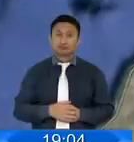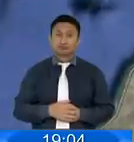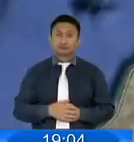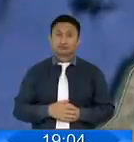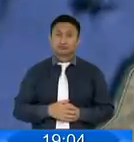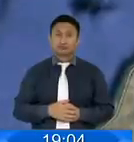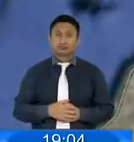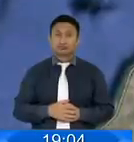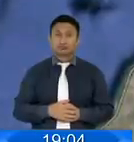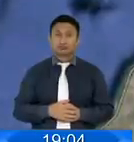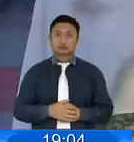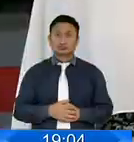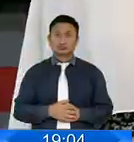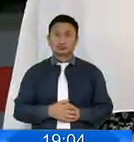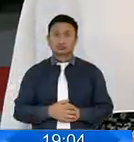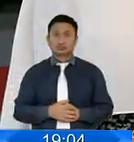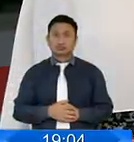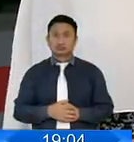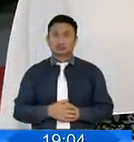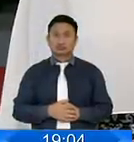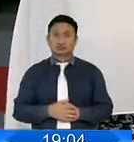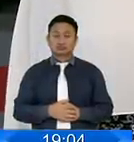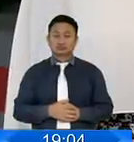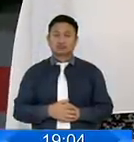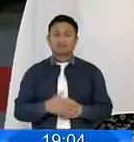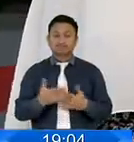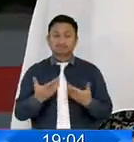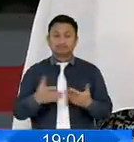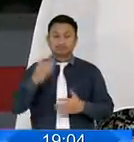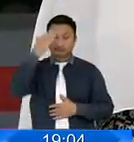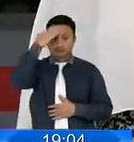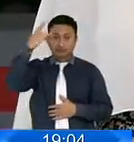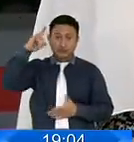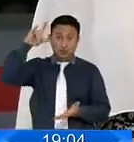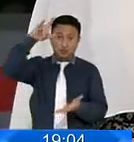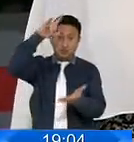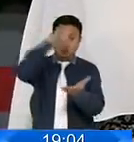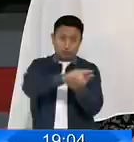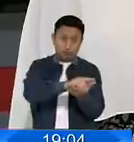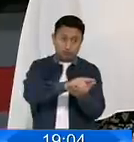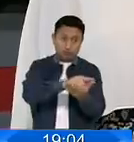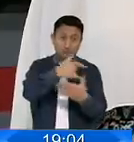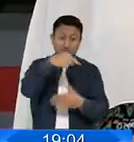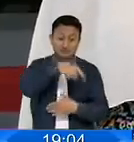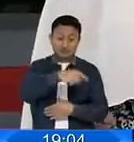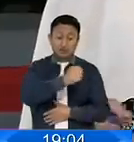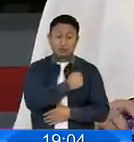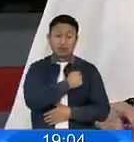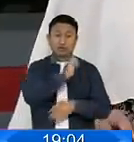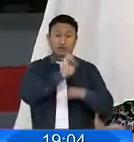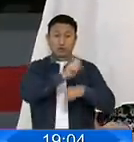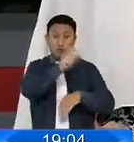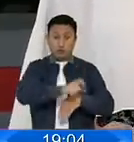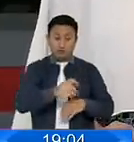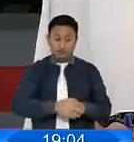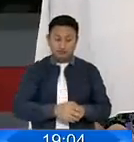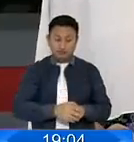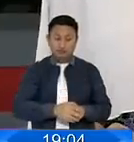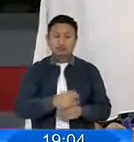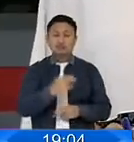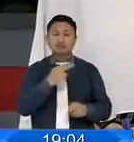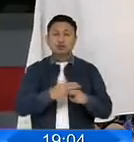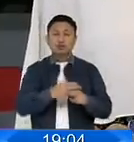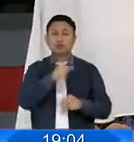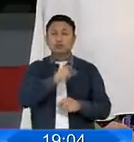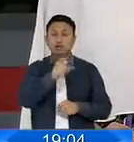Pisa. Tras conocerse del accidente aéreo que involucra a una aeronave ecuatoriana, varios nombres de quienes la tripulaban salieron